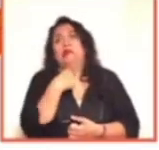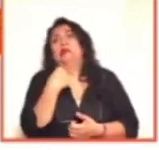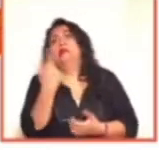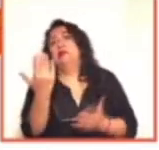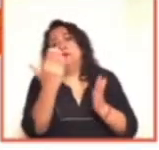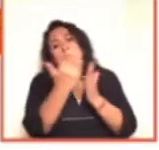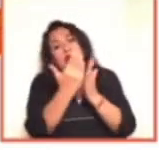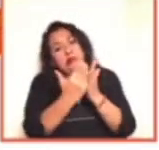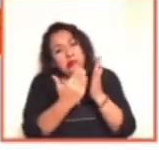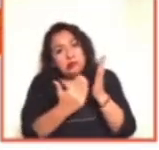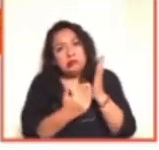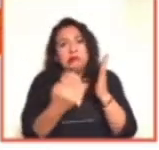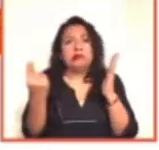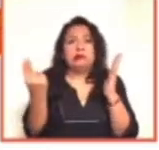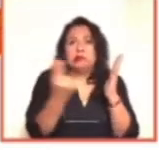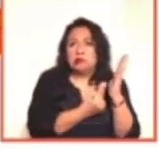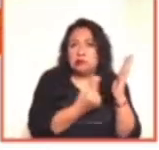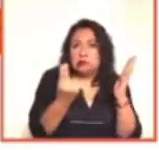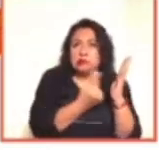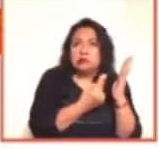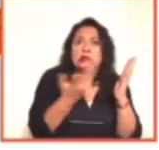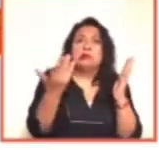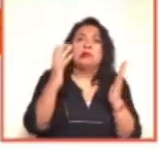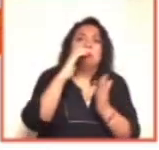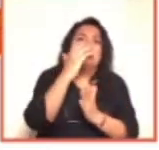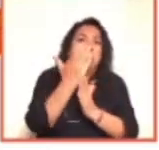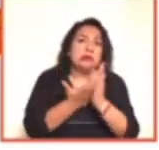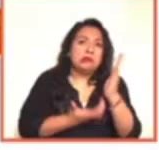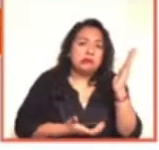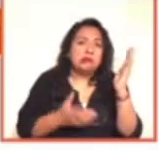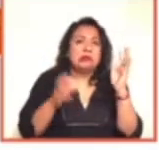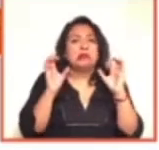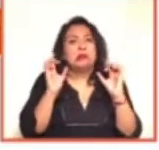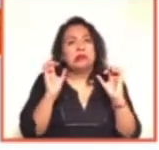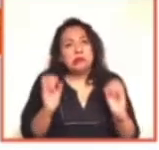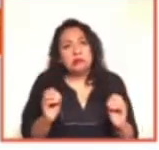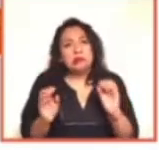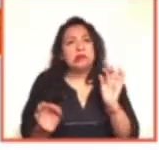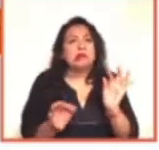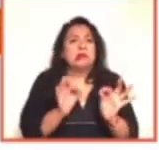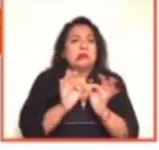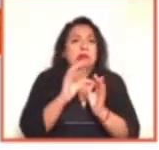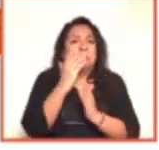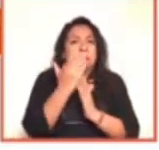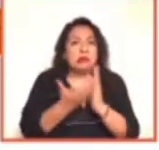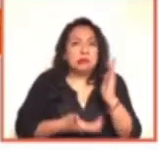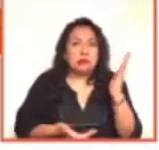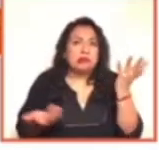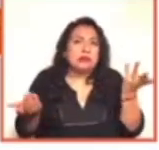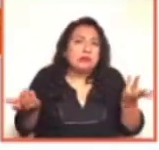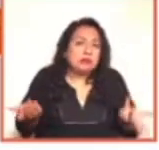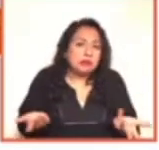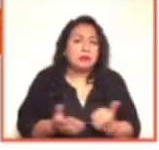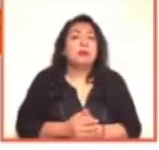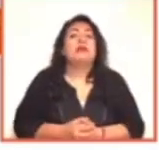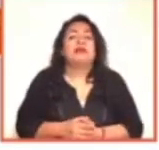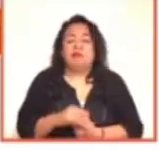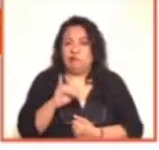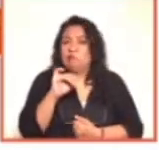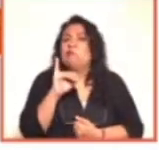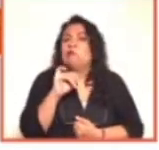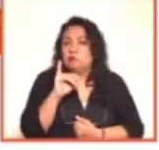que necesita el contrato o por lo menos cumplir el contrato. Entonces, pues sí, sin